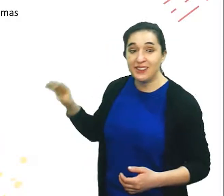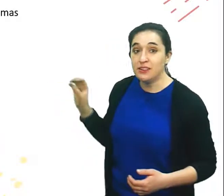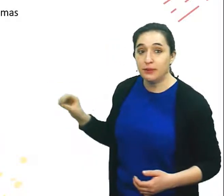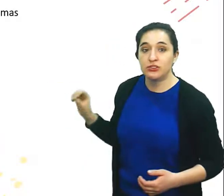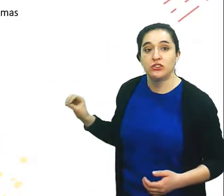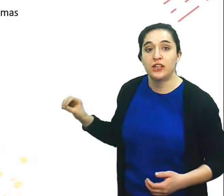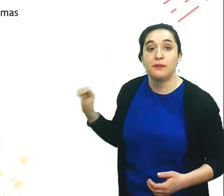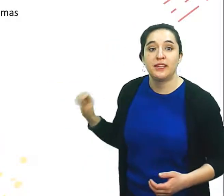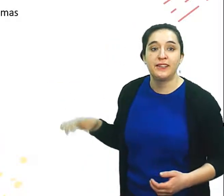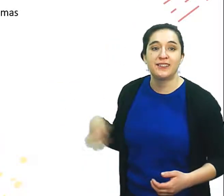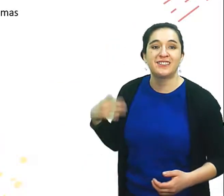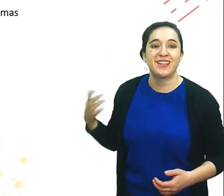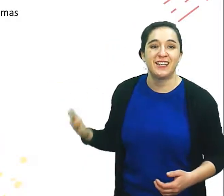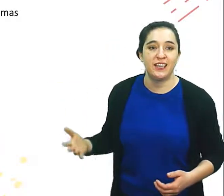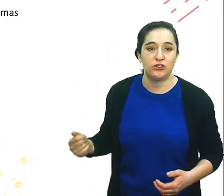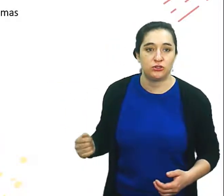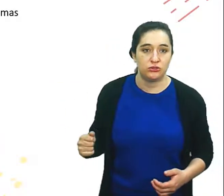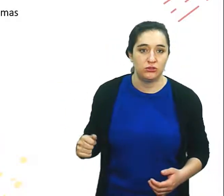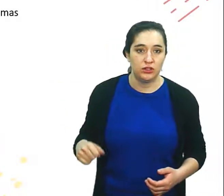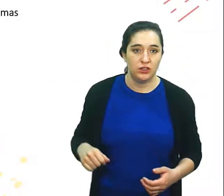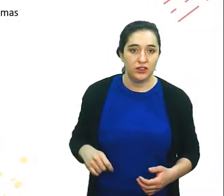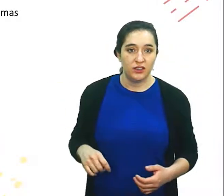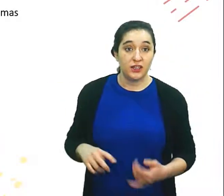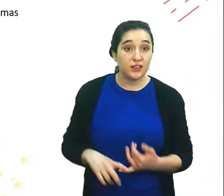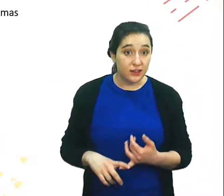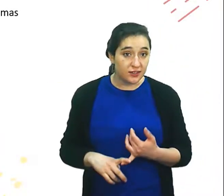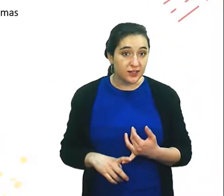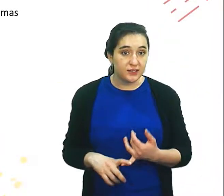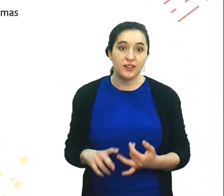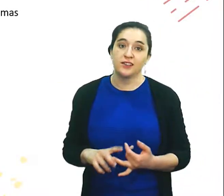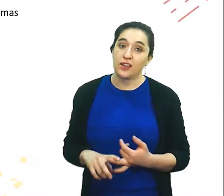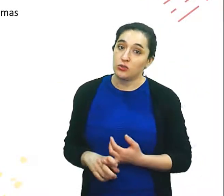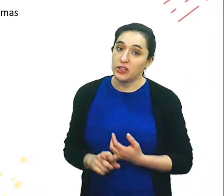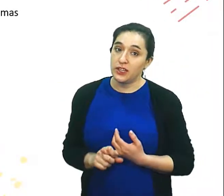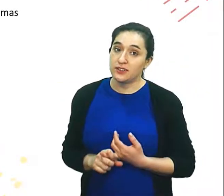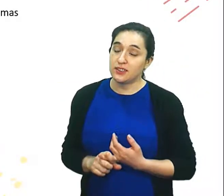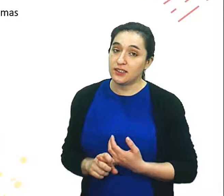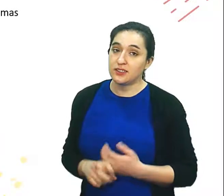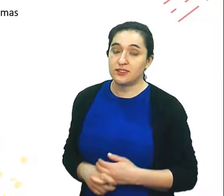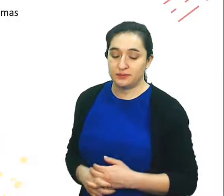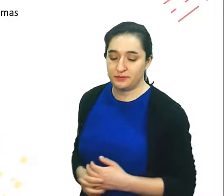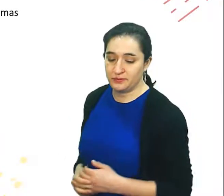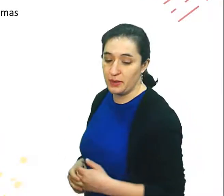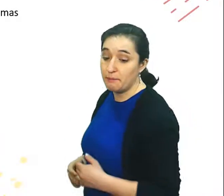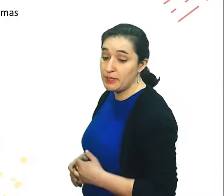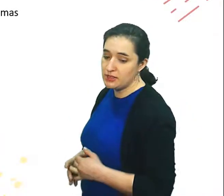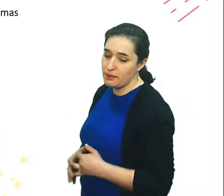la participación de capitales extranjeros, ingleses, estadounidenses,